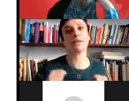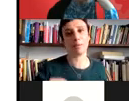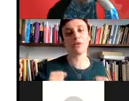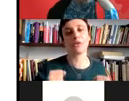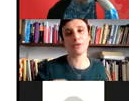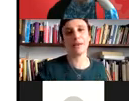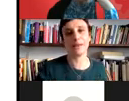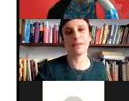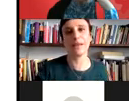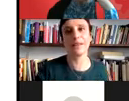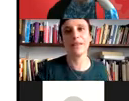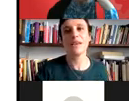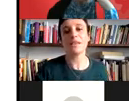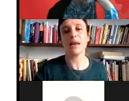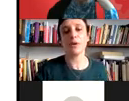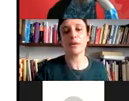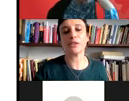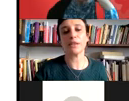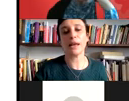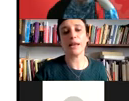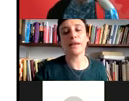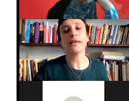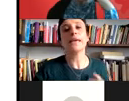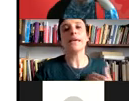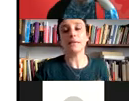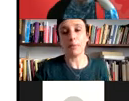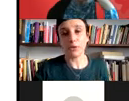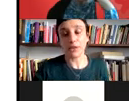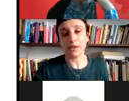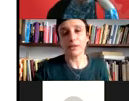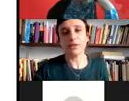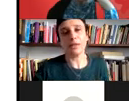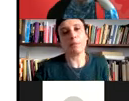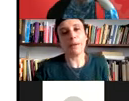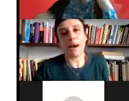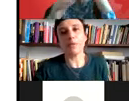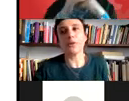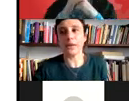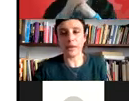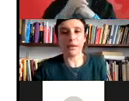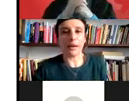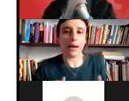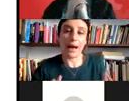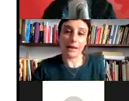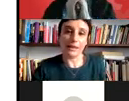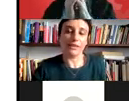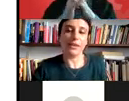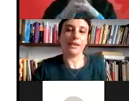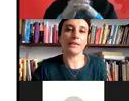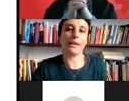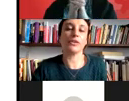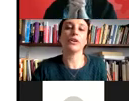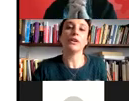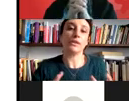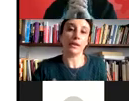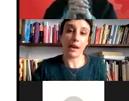y estamos nosotras ahí atrás de la aprobación de la ley. Estamos tratando y esperamos que antes de fines de